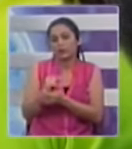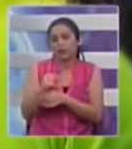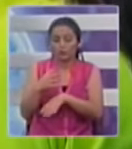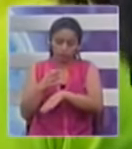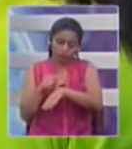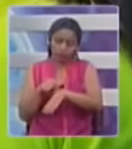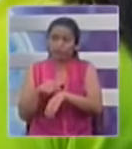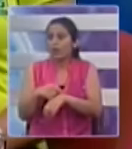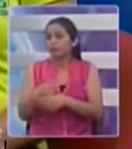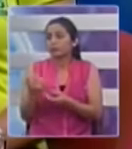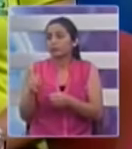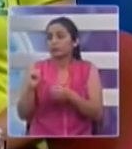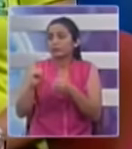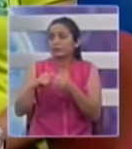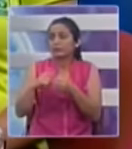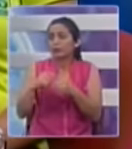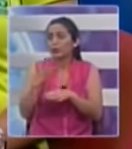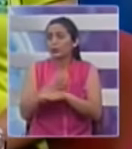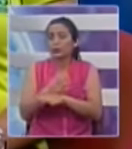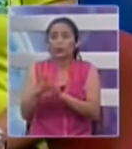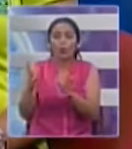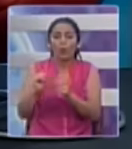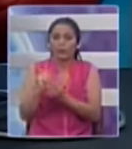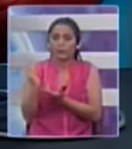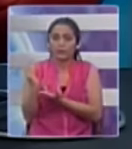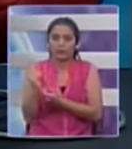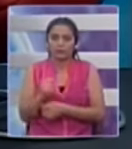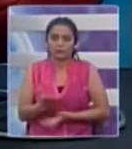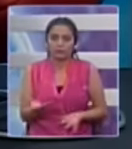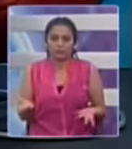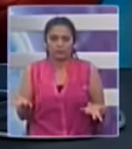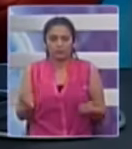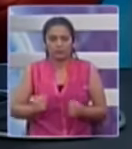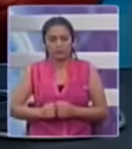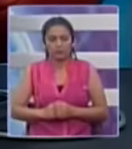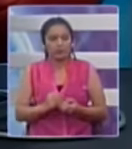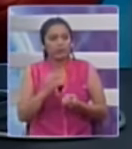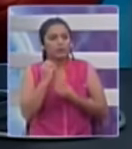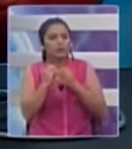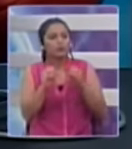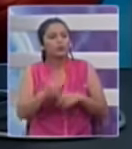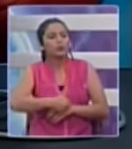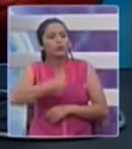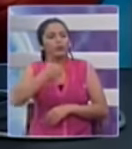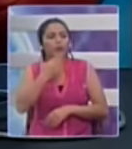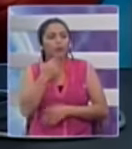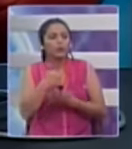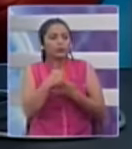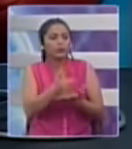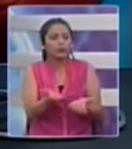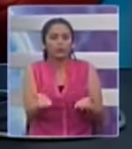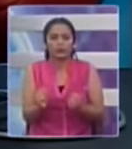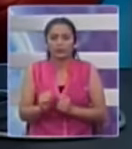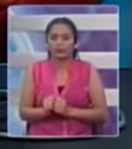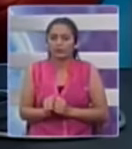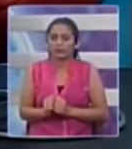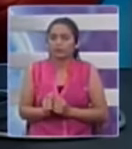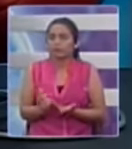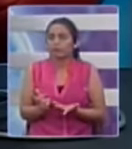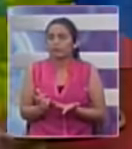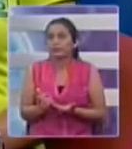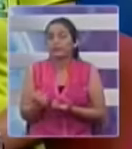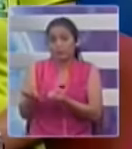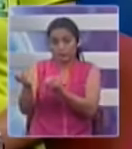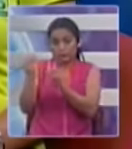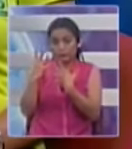oferta académica en las universidades. ¿Y cómo logramos en la Asamblea darle solución a eso? Y por último, también otra de las necesidades que nos